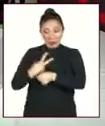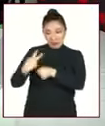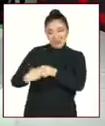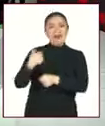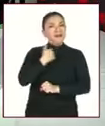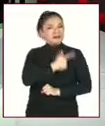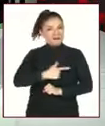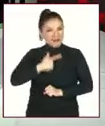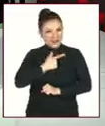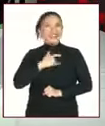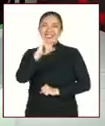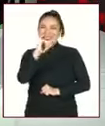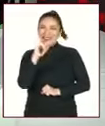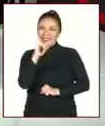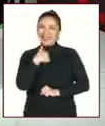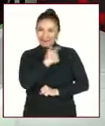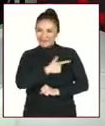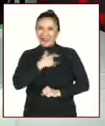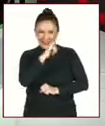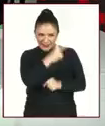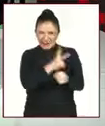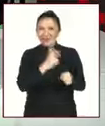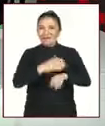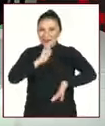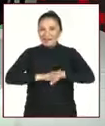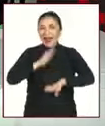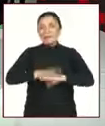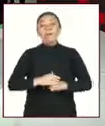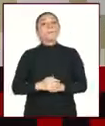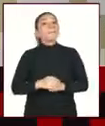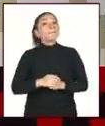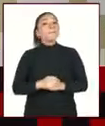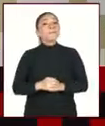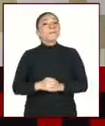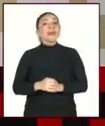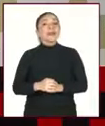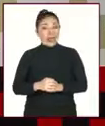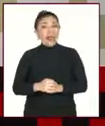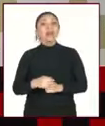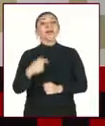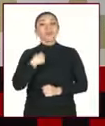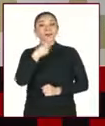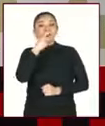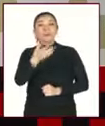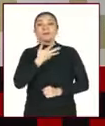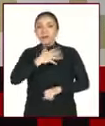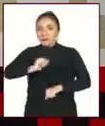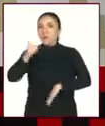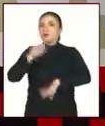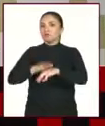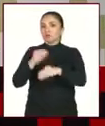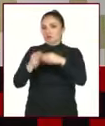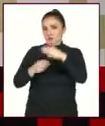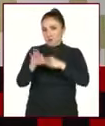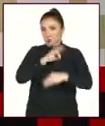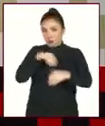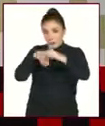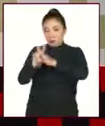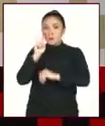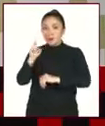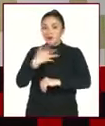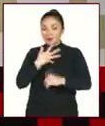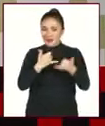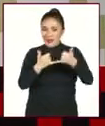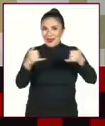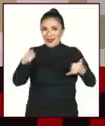te tenemos acá. ¿Por qué no? Bueno, y para complementar, les compartimos algunos materiales, así que accedan a ellos mediante el